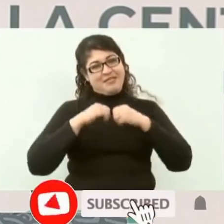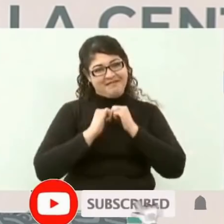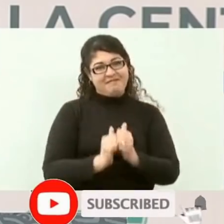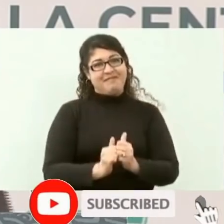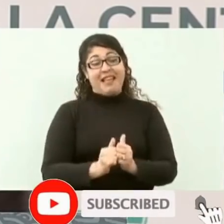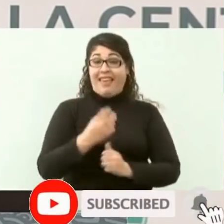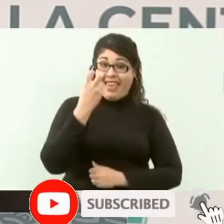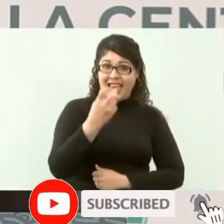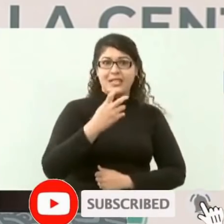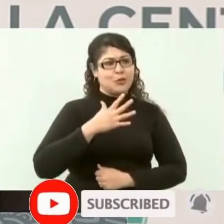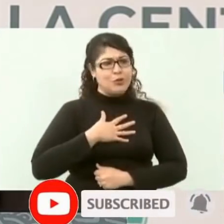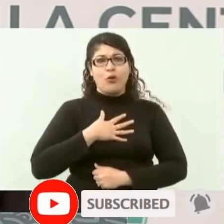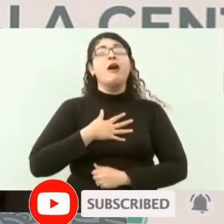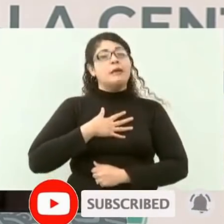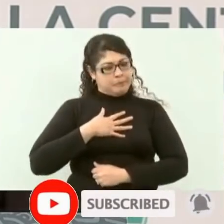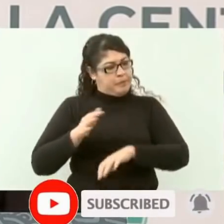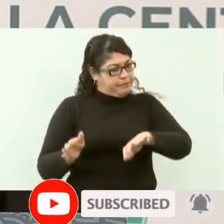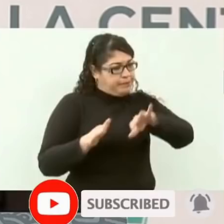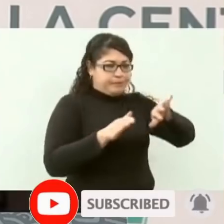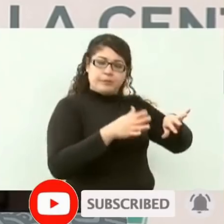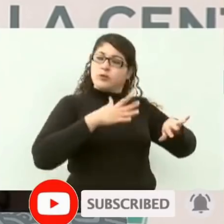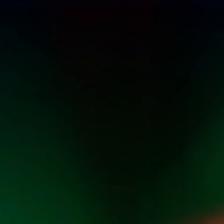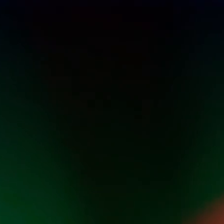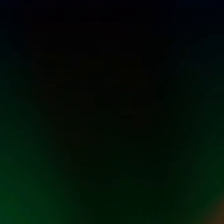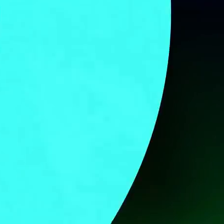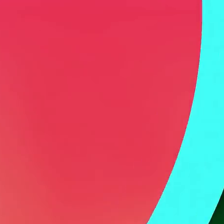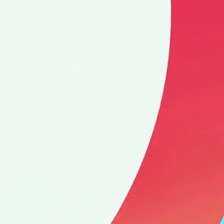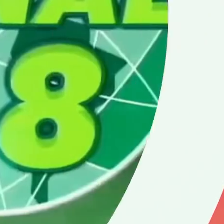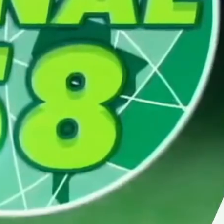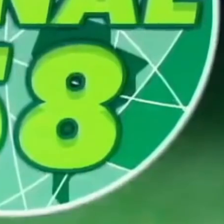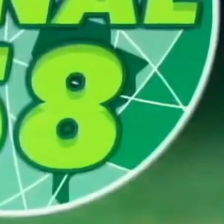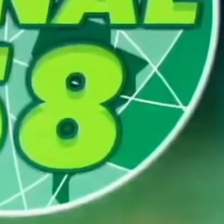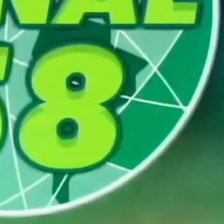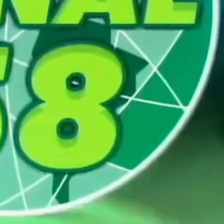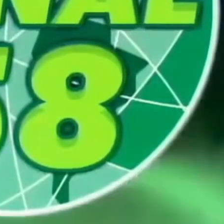que defender el interés público.